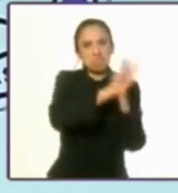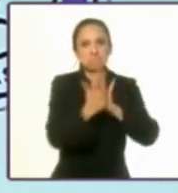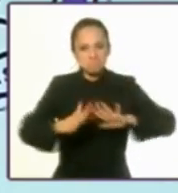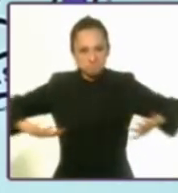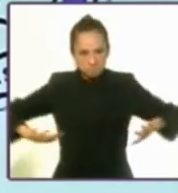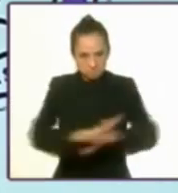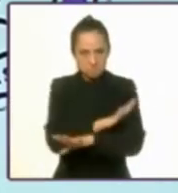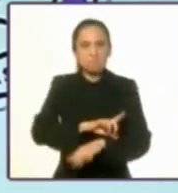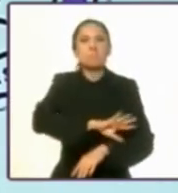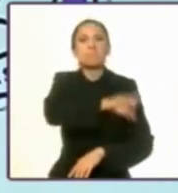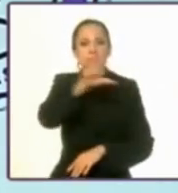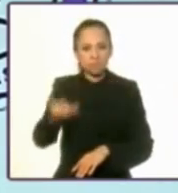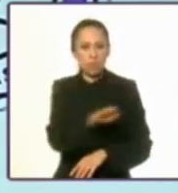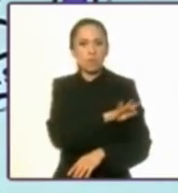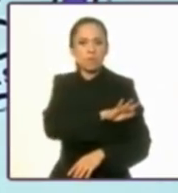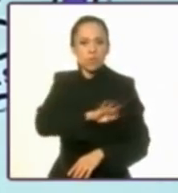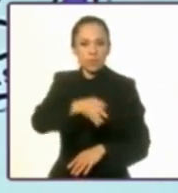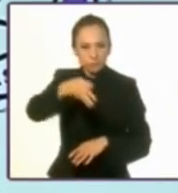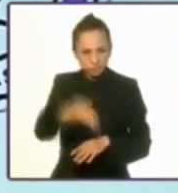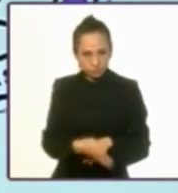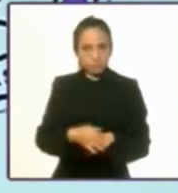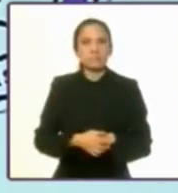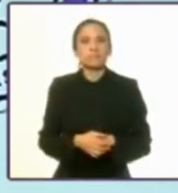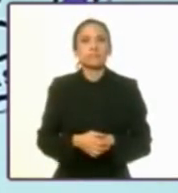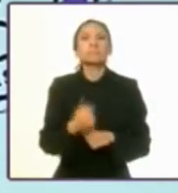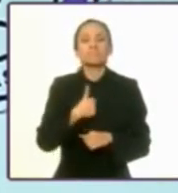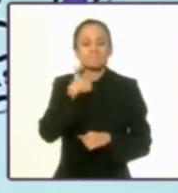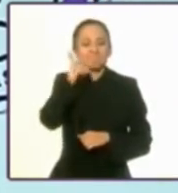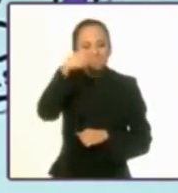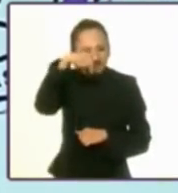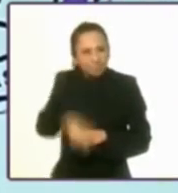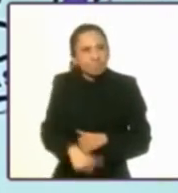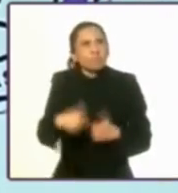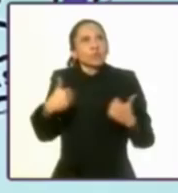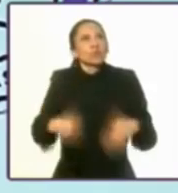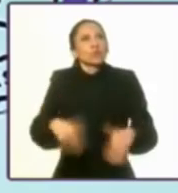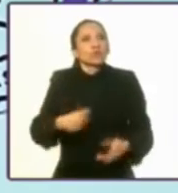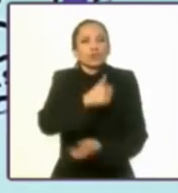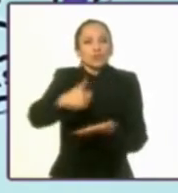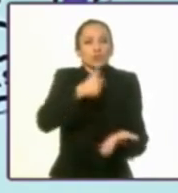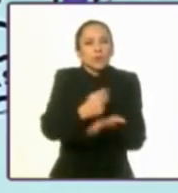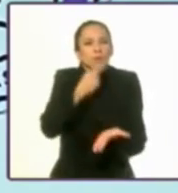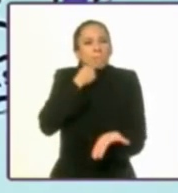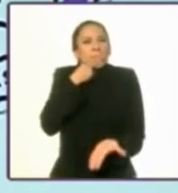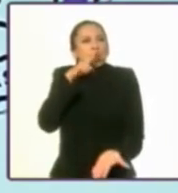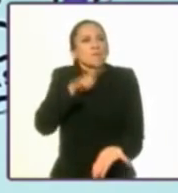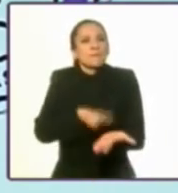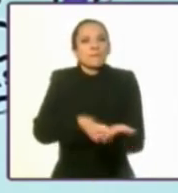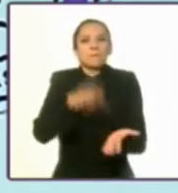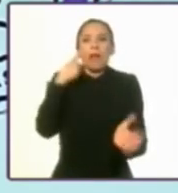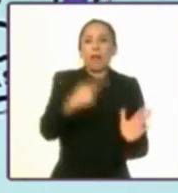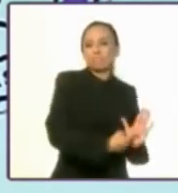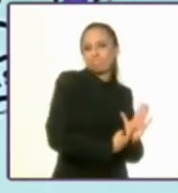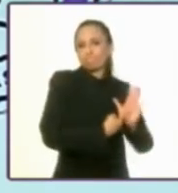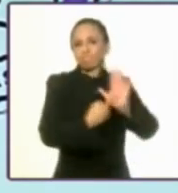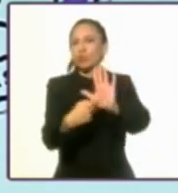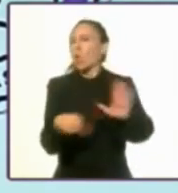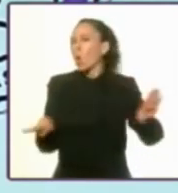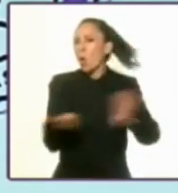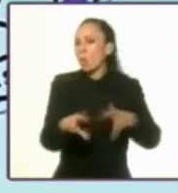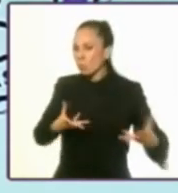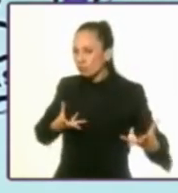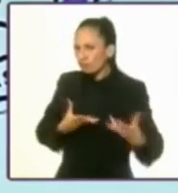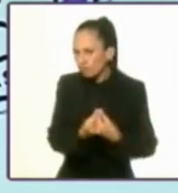quiero sacar esta joya y hacer que todas la vea vamos de la mano juntos a